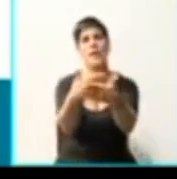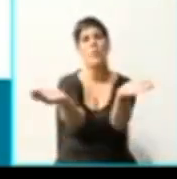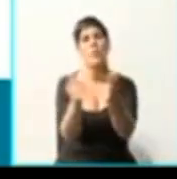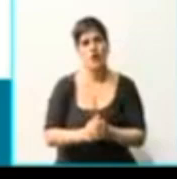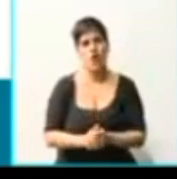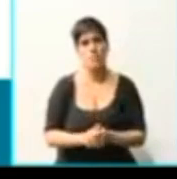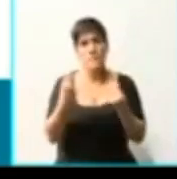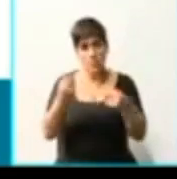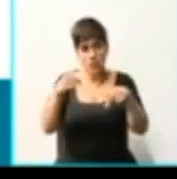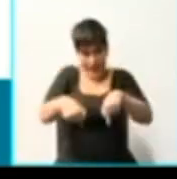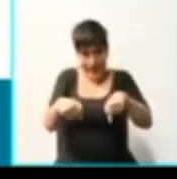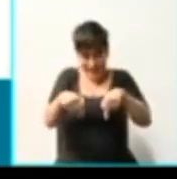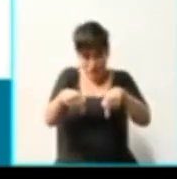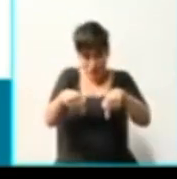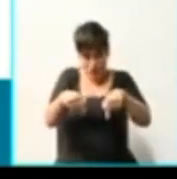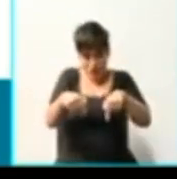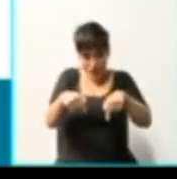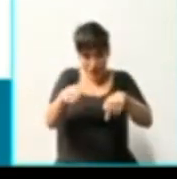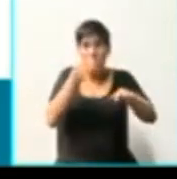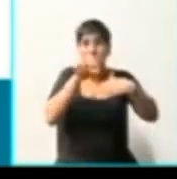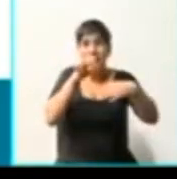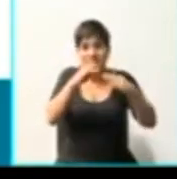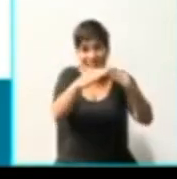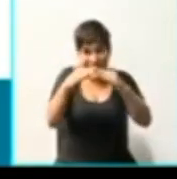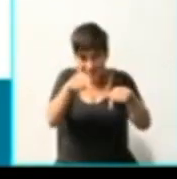para vender esto gastaron